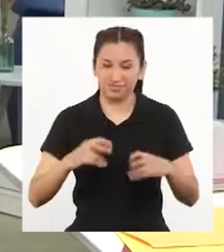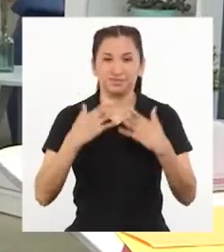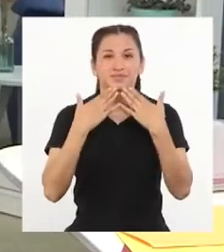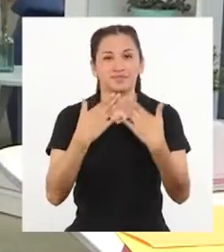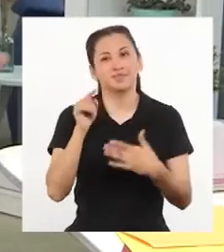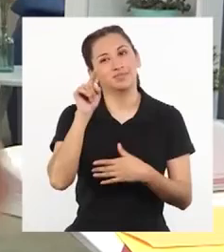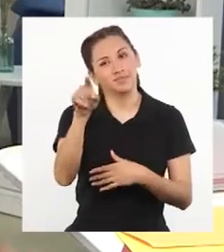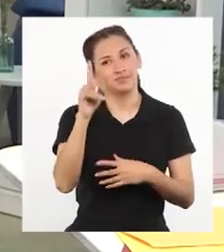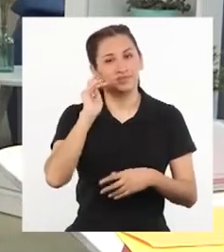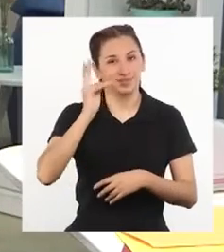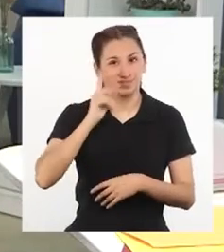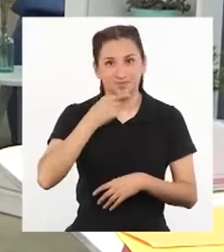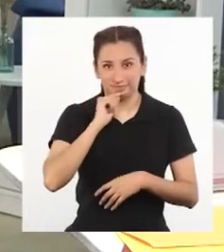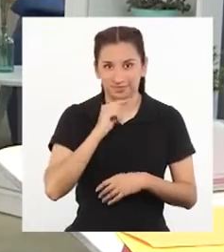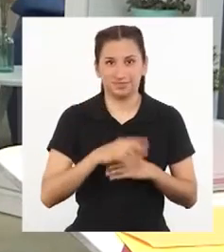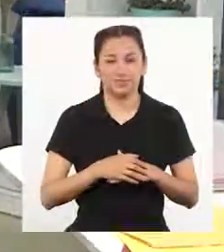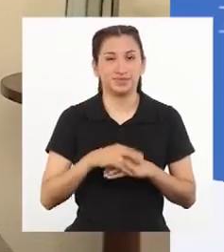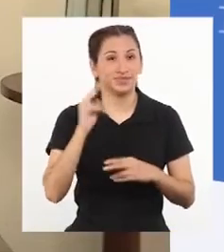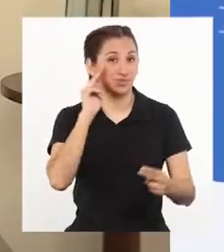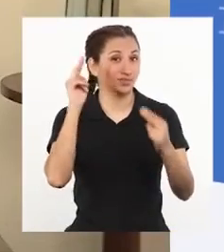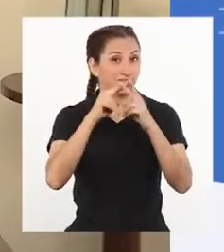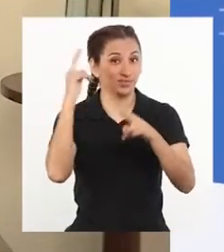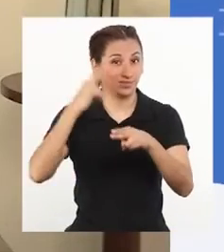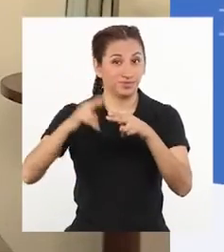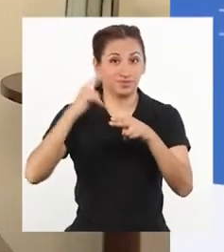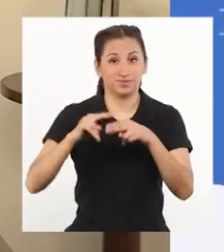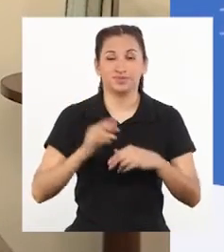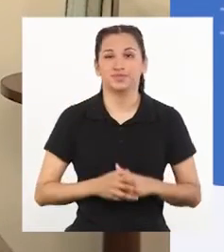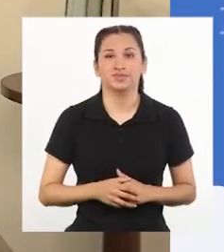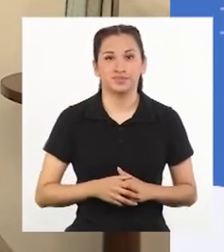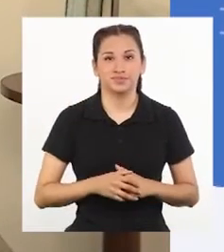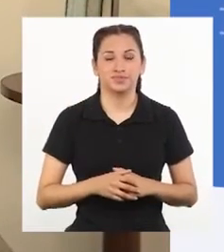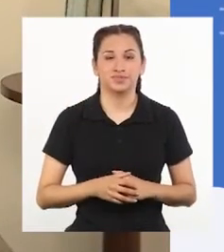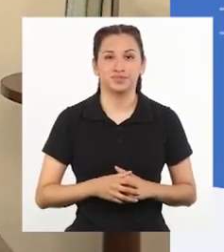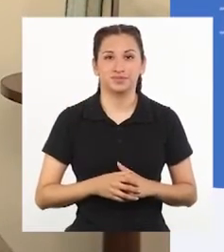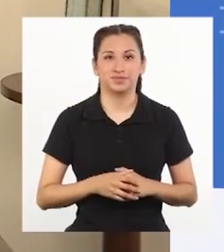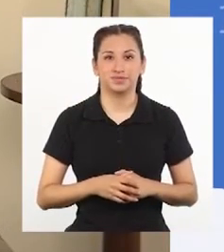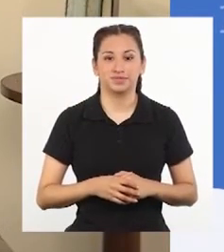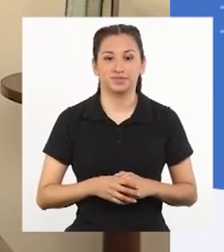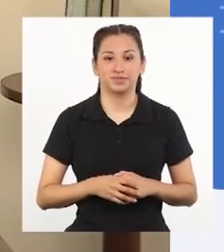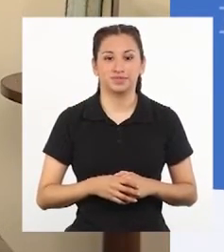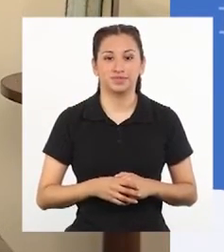No, gracias a usted, profesora. ¡Nos vemos pronto!